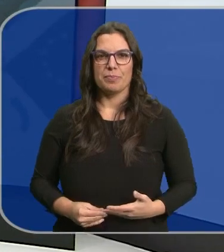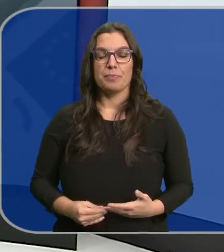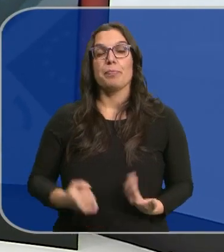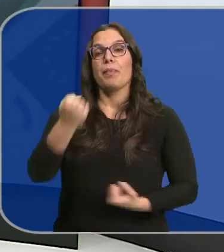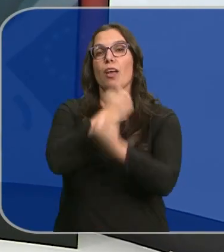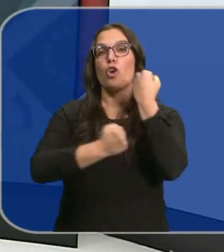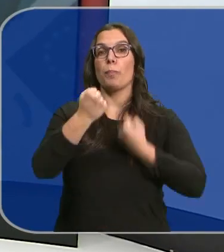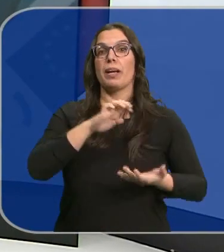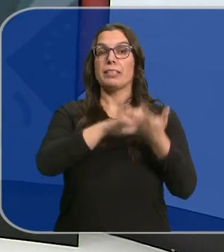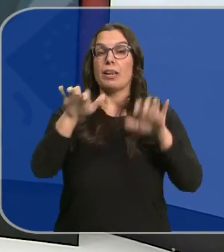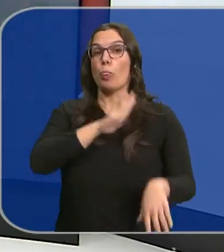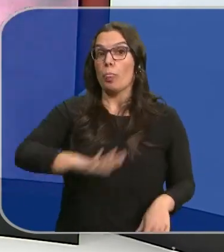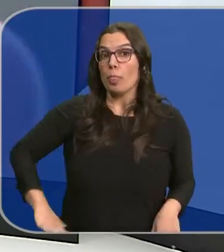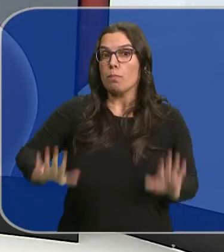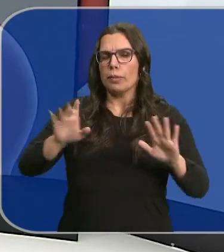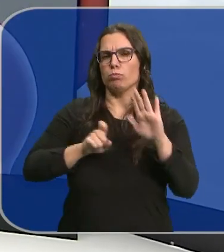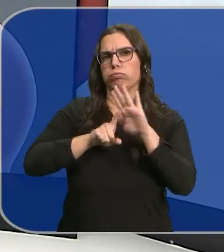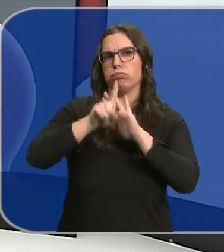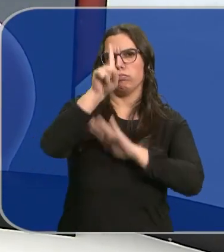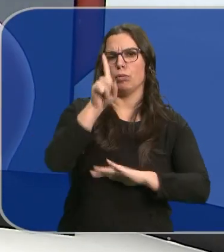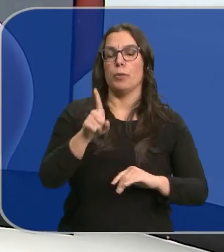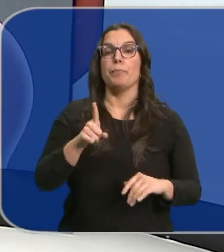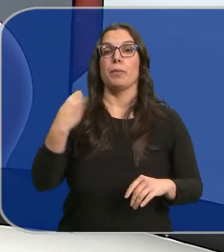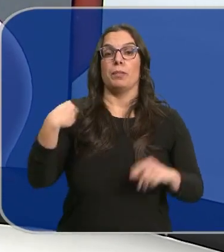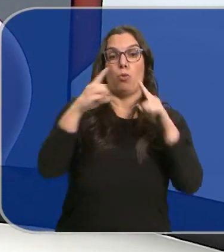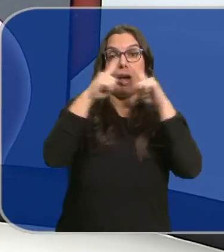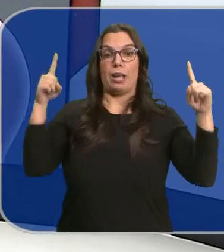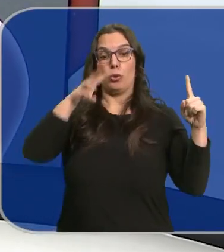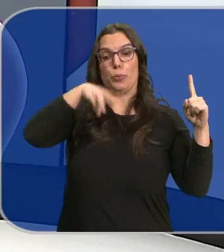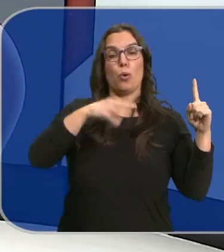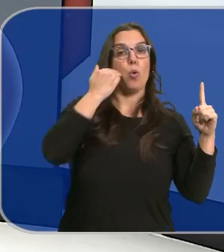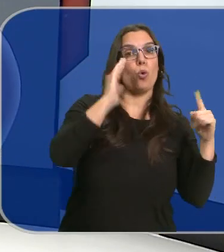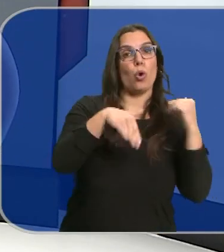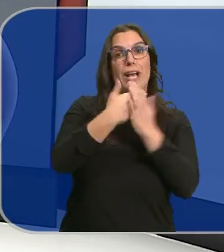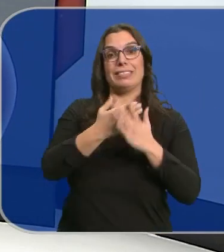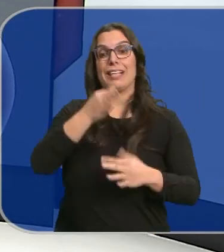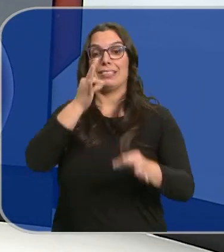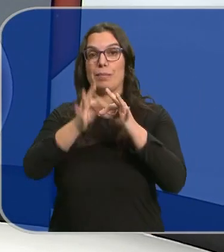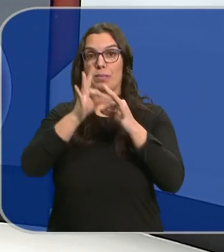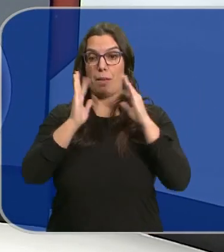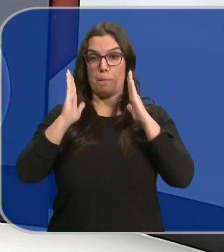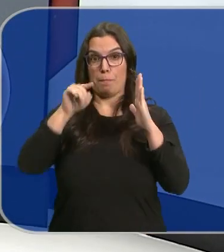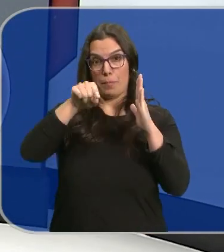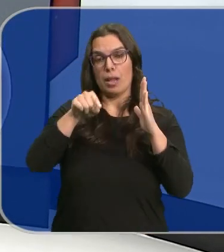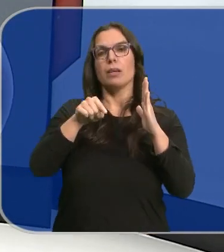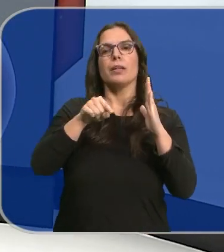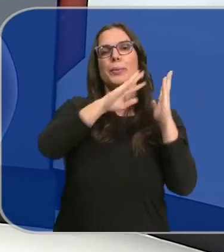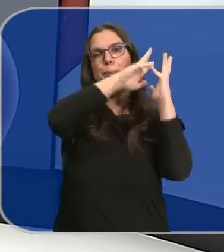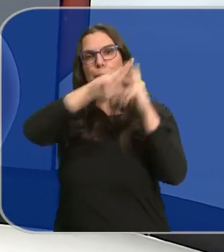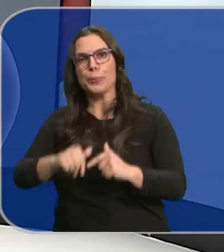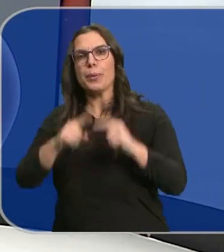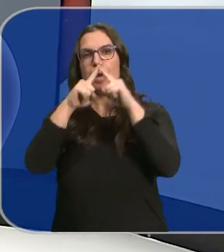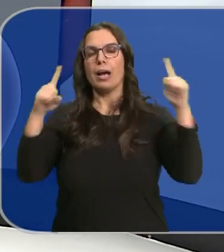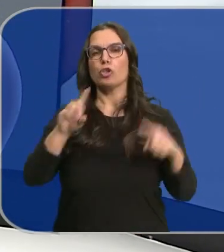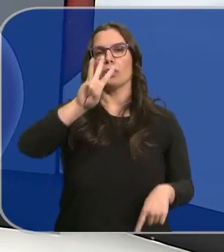La economía de Castilla y León de momento sigue creciendo. En el tercer trimestre, de julio a septiembre, ese crecimiento en tasa interanual fue